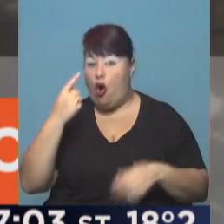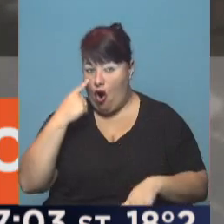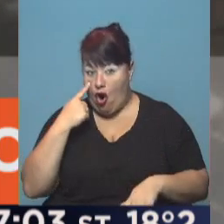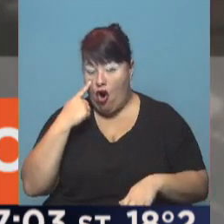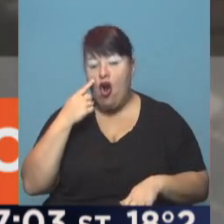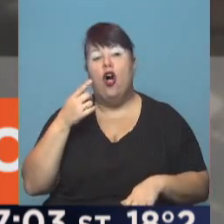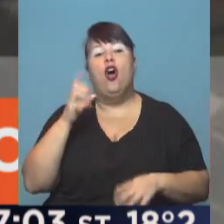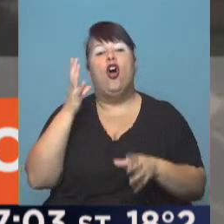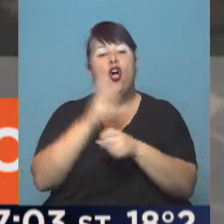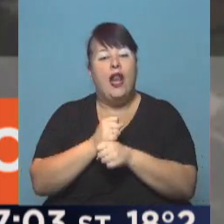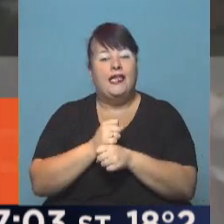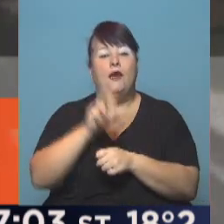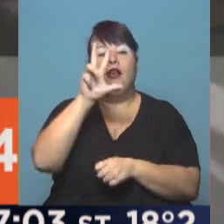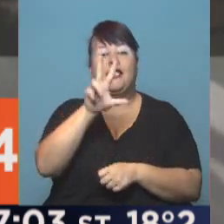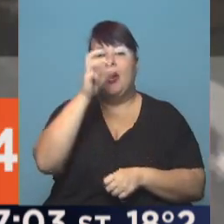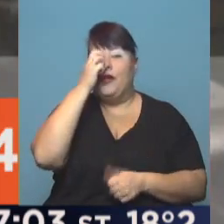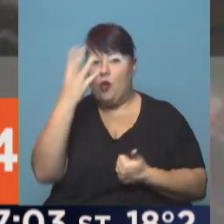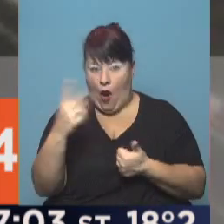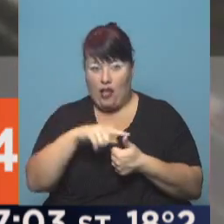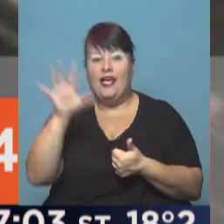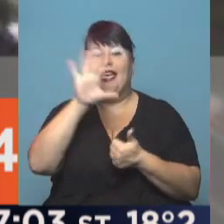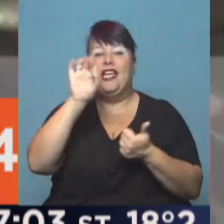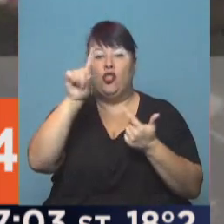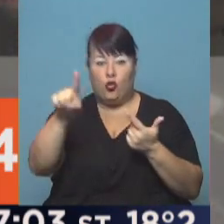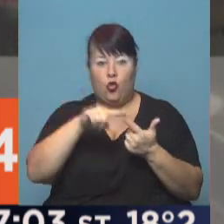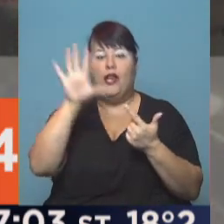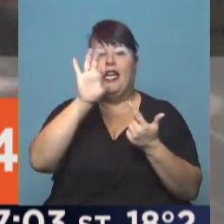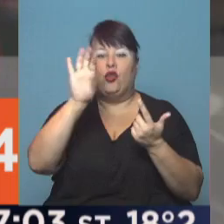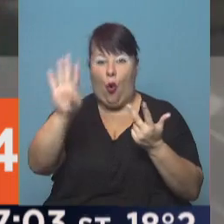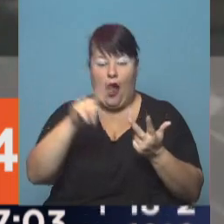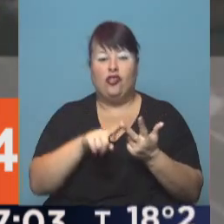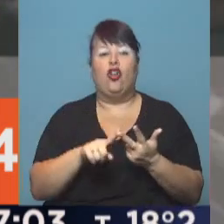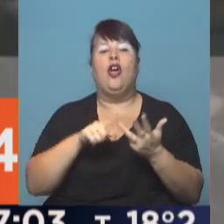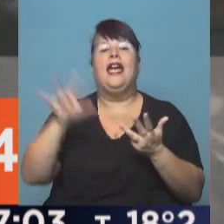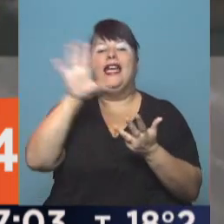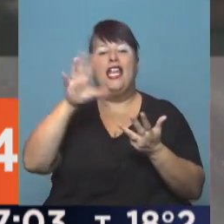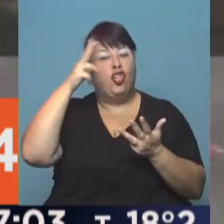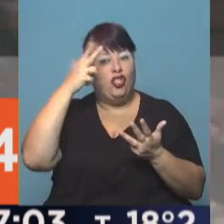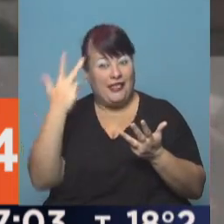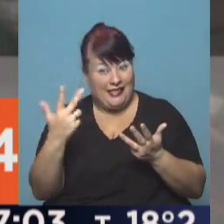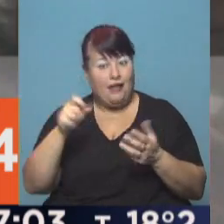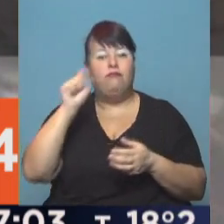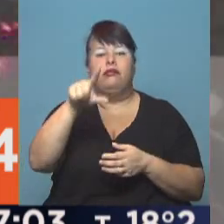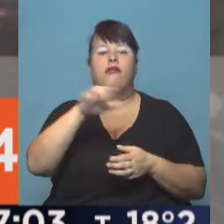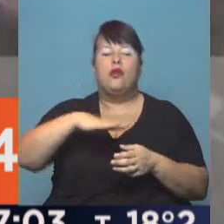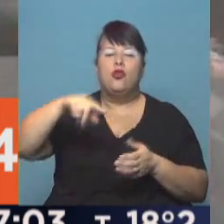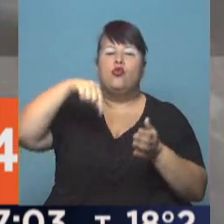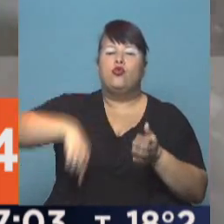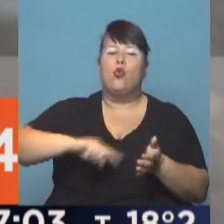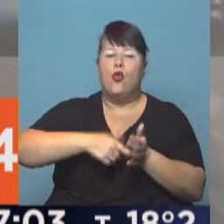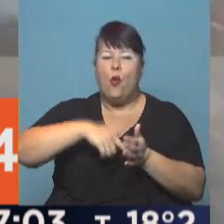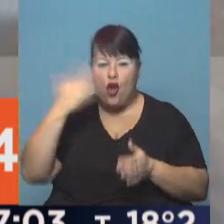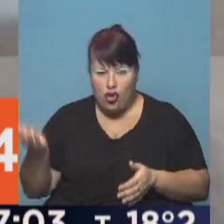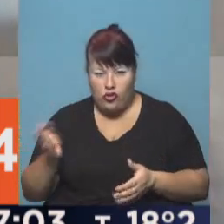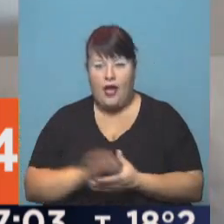atención usuarios de las líneas de colectivos 324, 501, 504 y 583 que cubren parte de la zona sur del